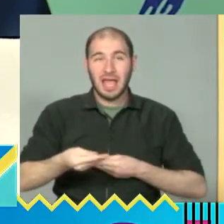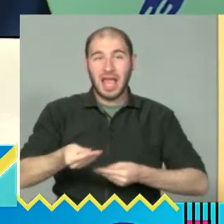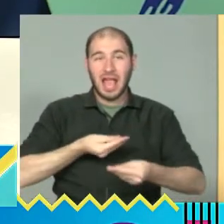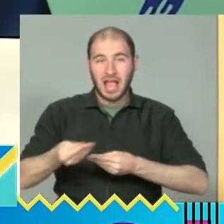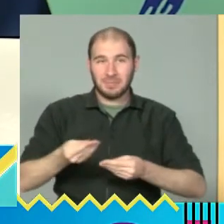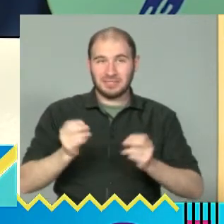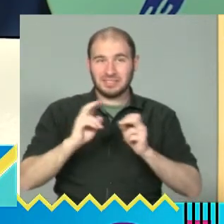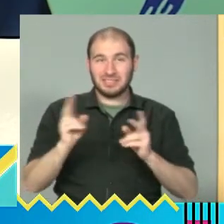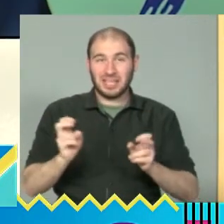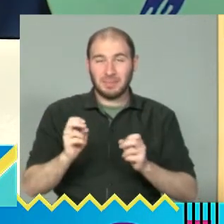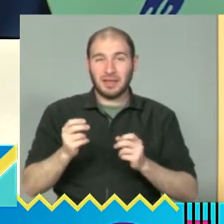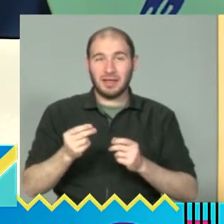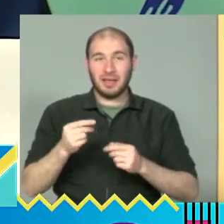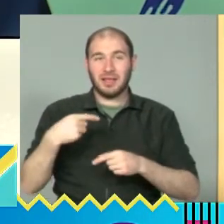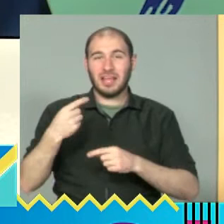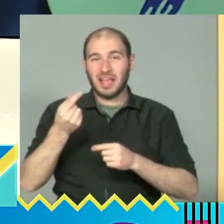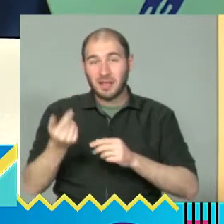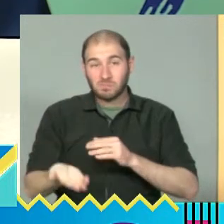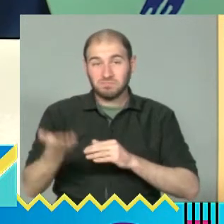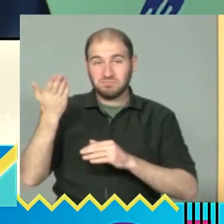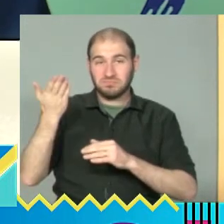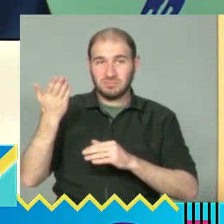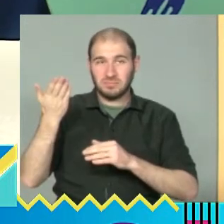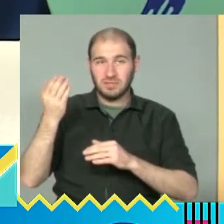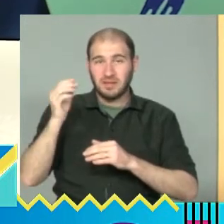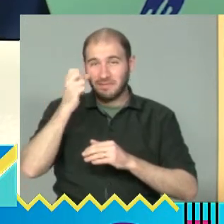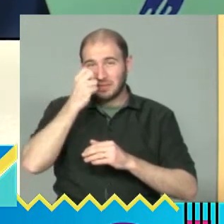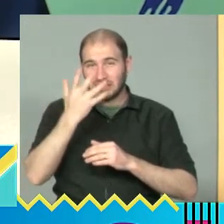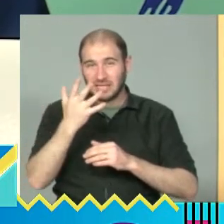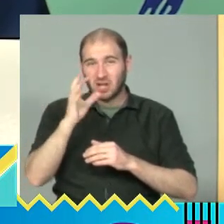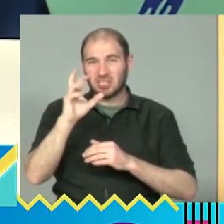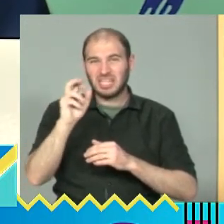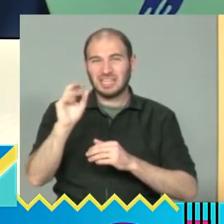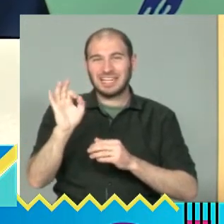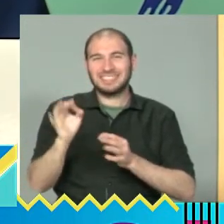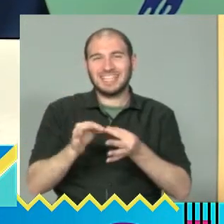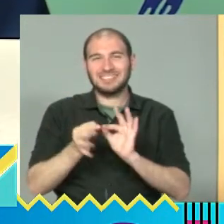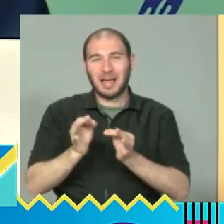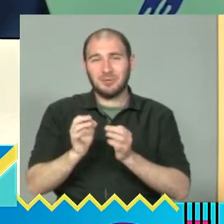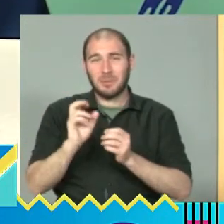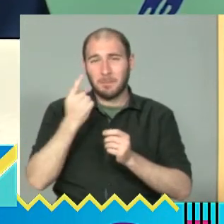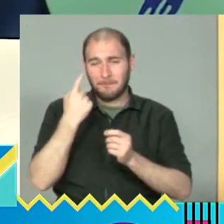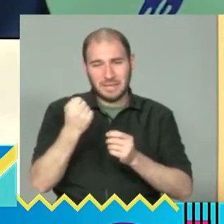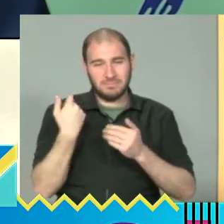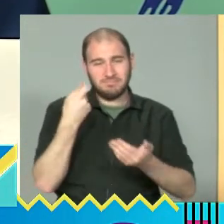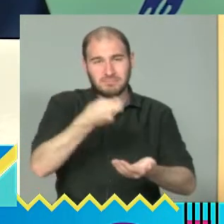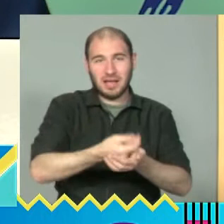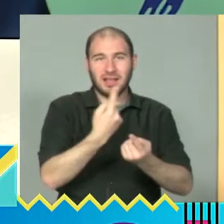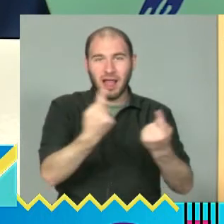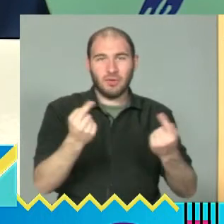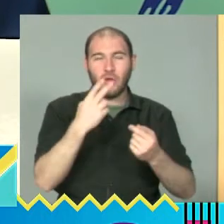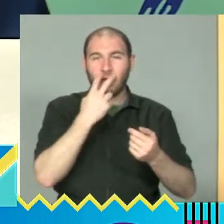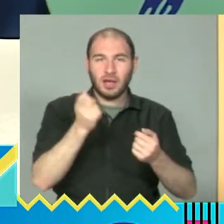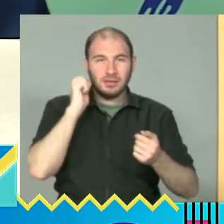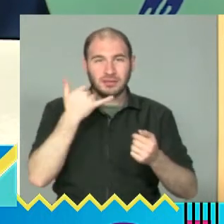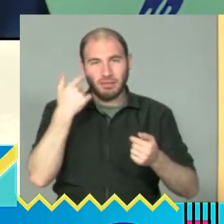empresas, en términos estrictamente de recomposición tarifaria, no van más de 25 o 30 centavos por cada peso de más que vos pagás en la boleta de luz,